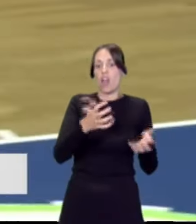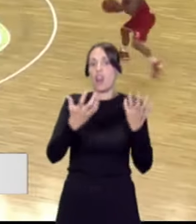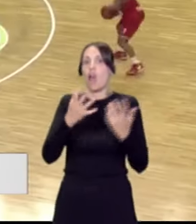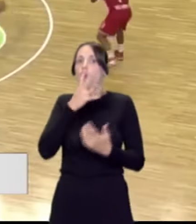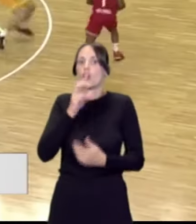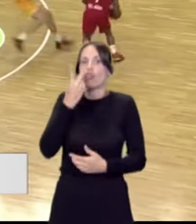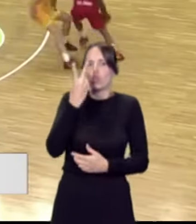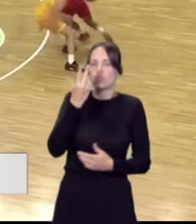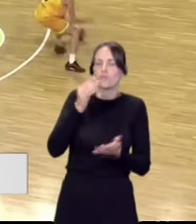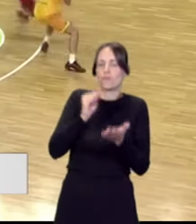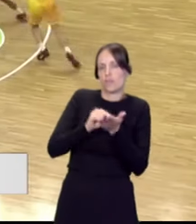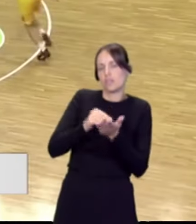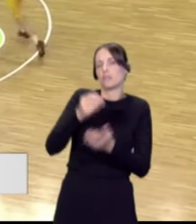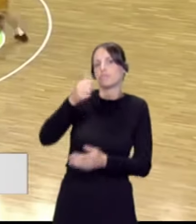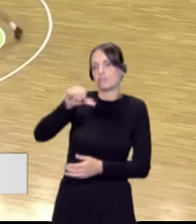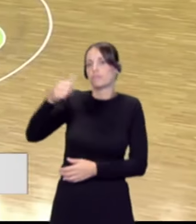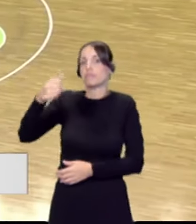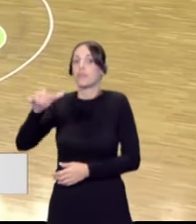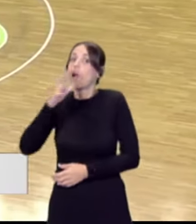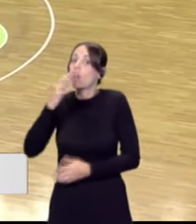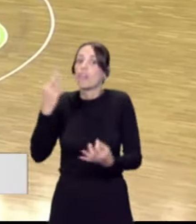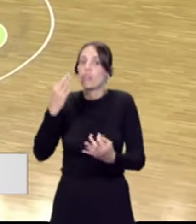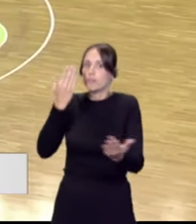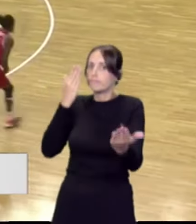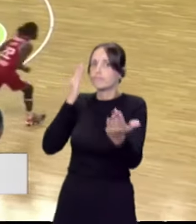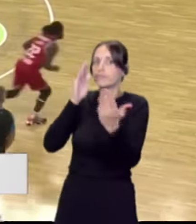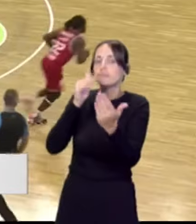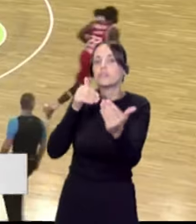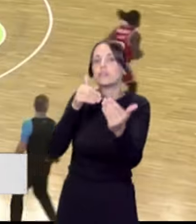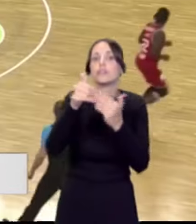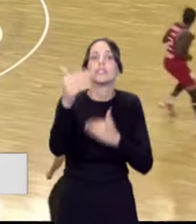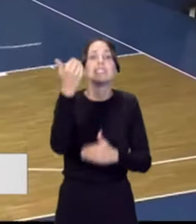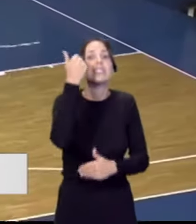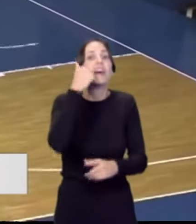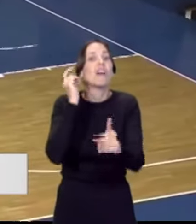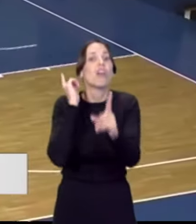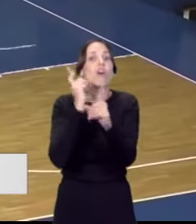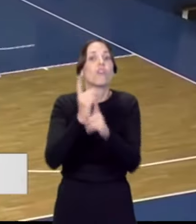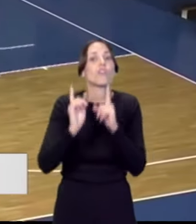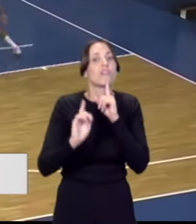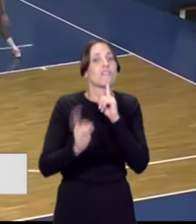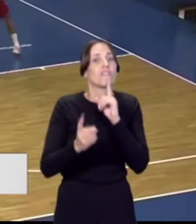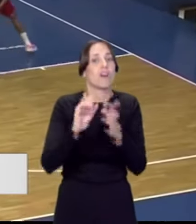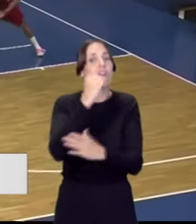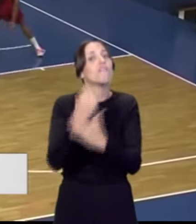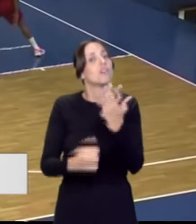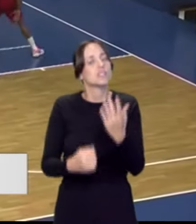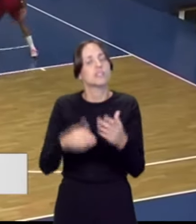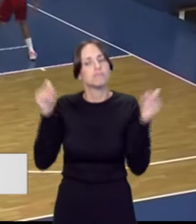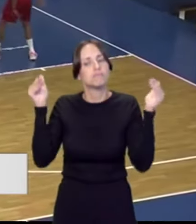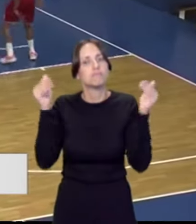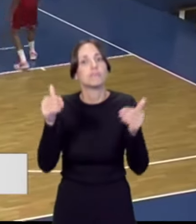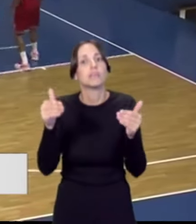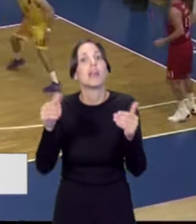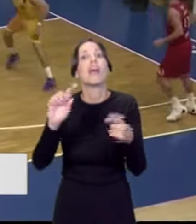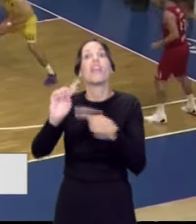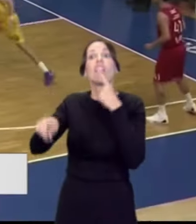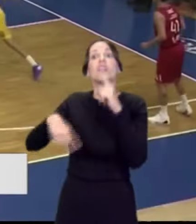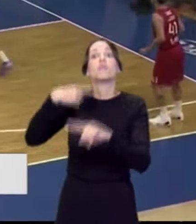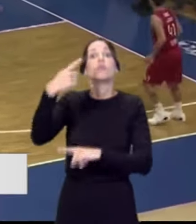que levantar la cabeza y centrarse ahora ya en el siguiente compromiso, el sábado en casa ante Bilbao Basket, previo al derbi de la próxima